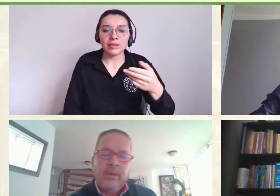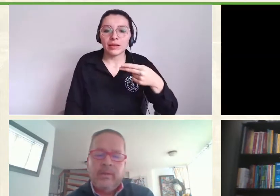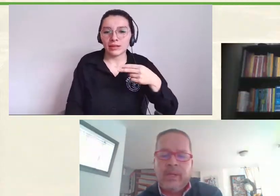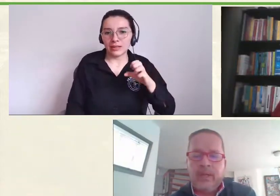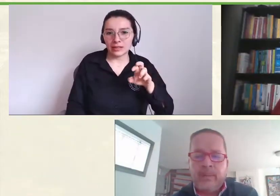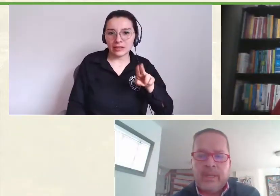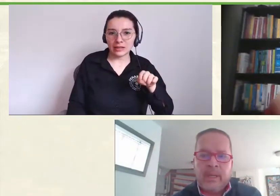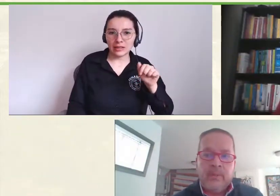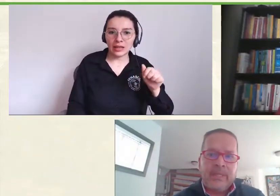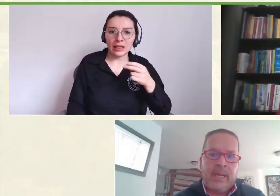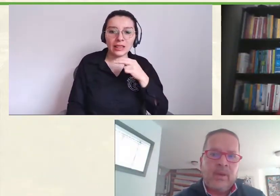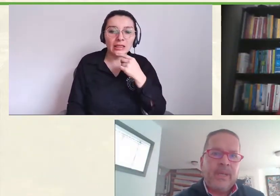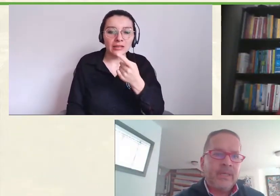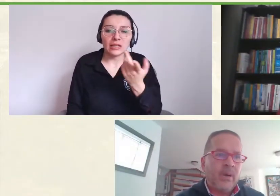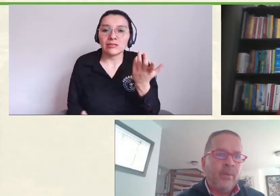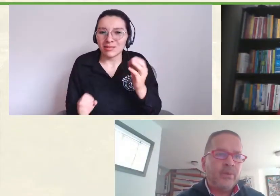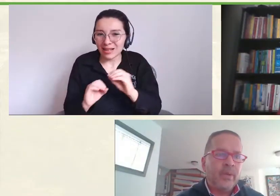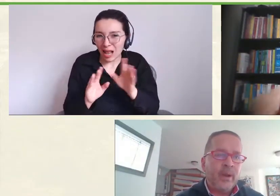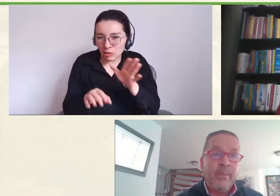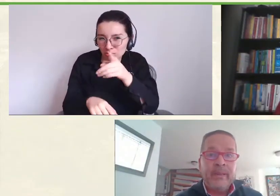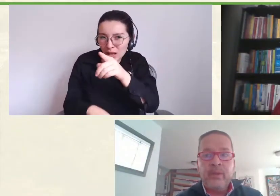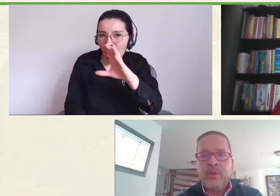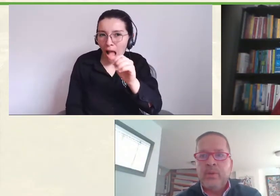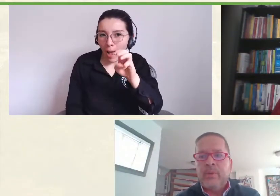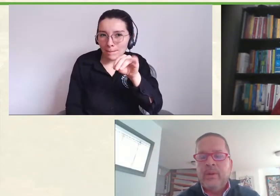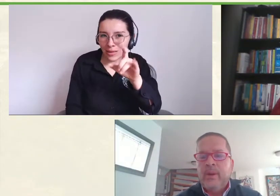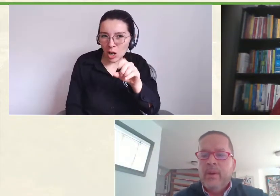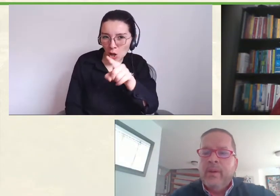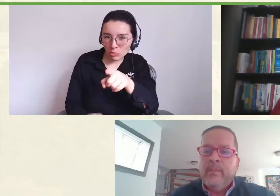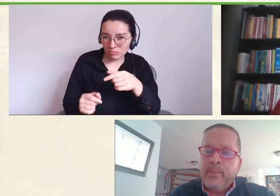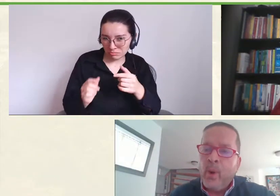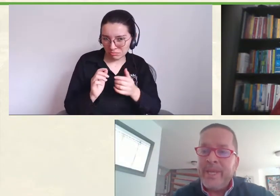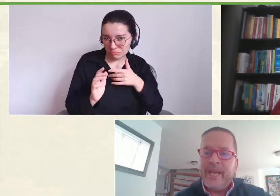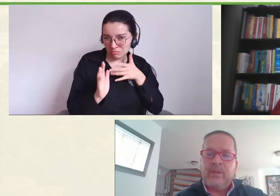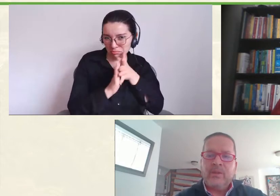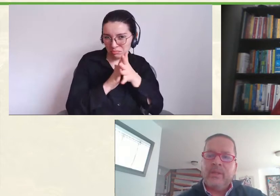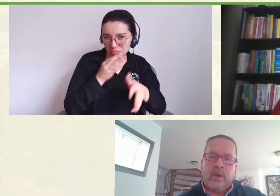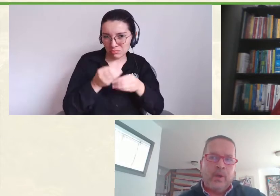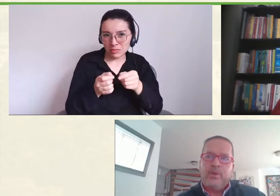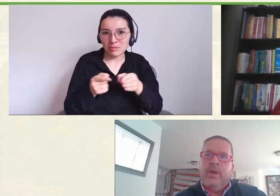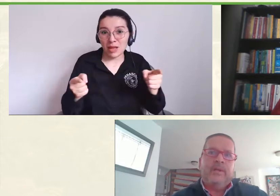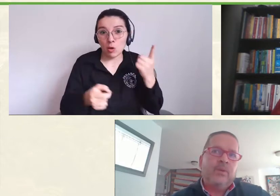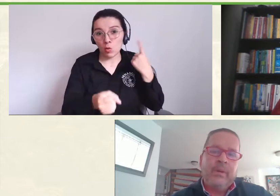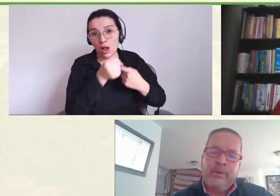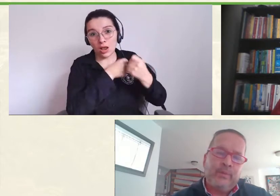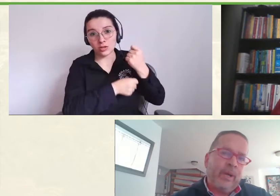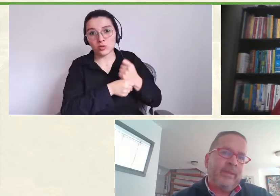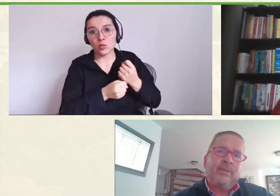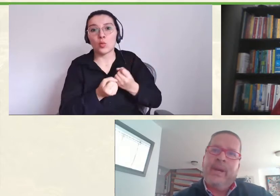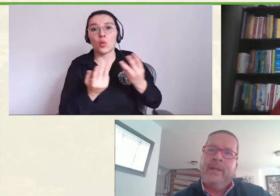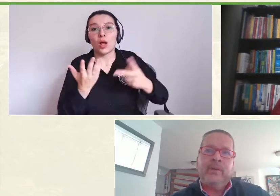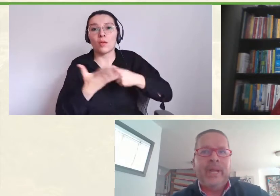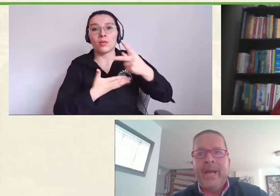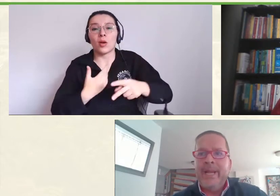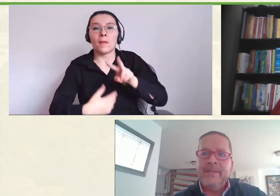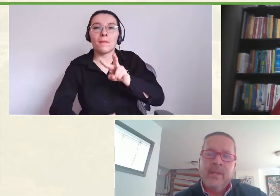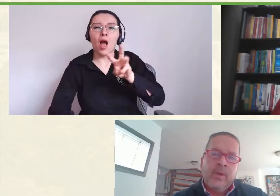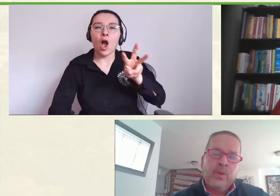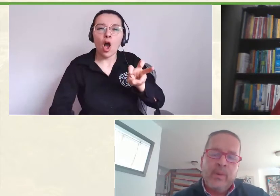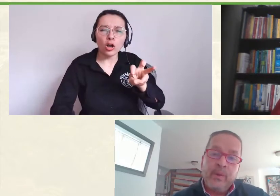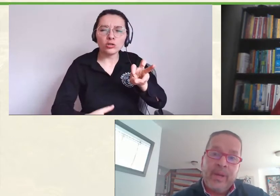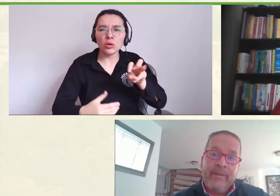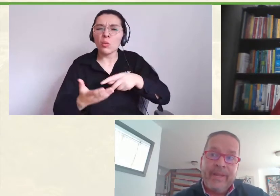Camilo y repitiendo, pues el año pasado postularon 28 proyectos, entre los cuales tuvimos puentes